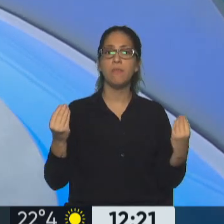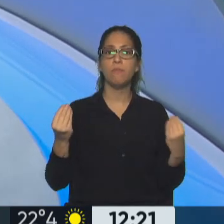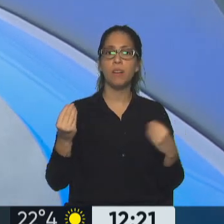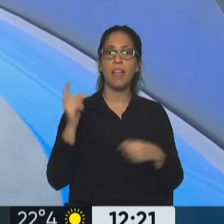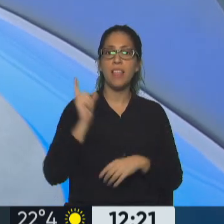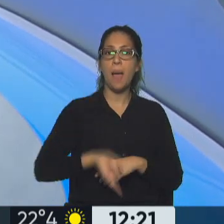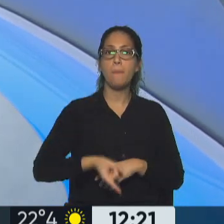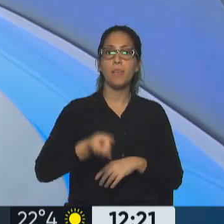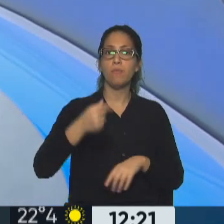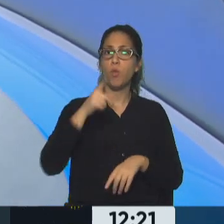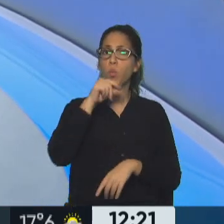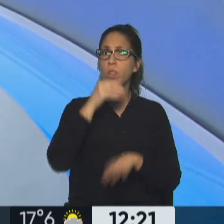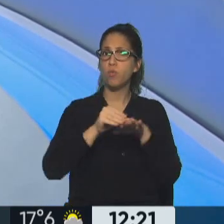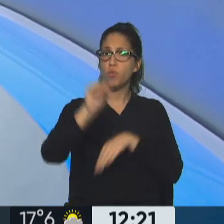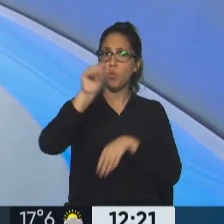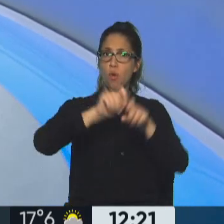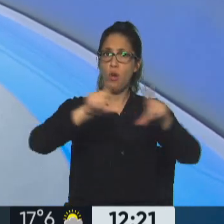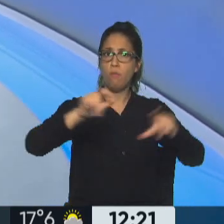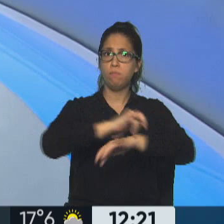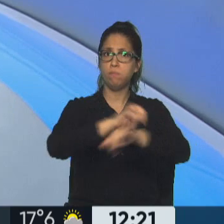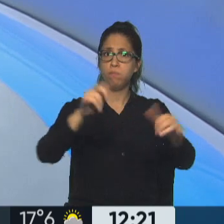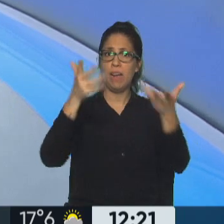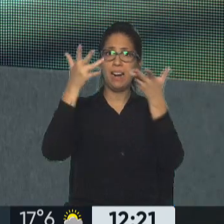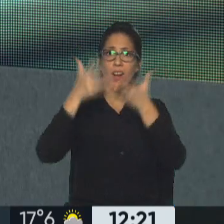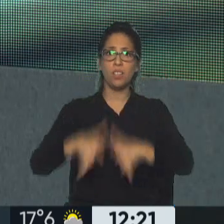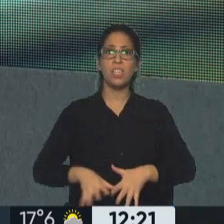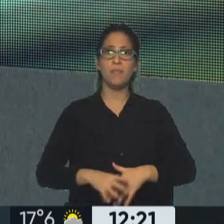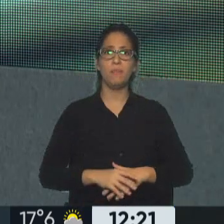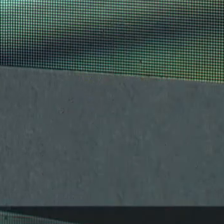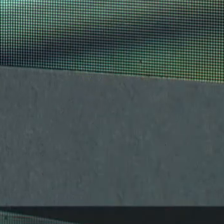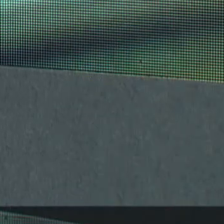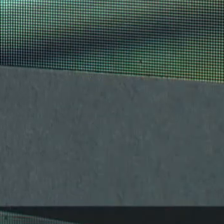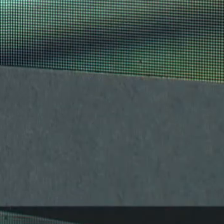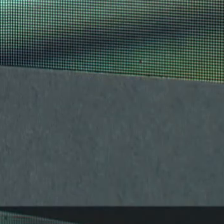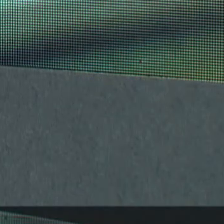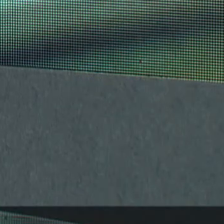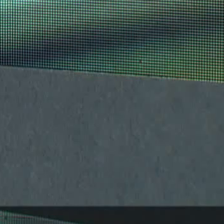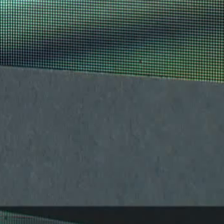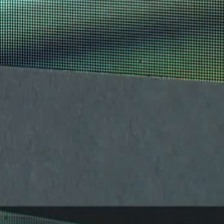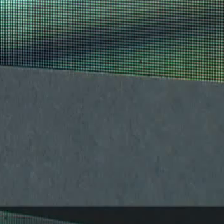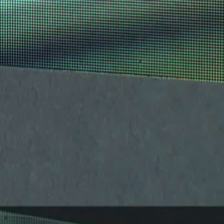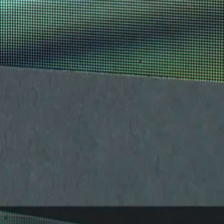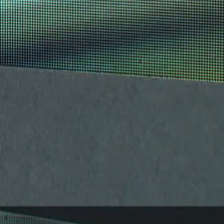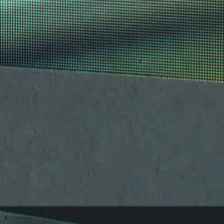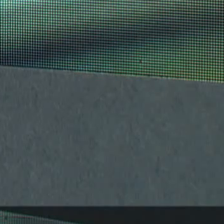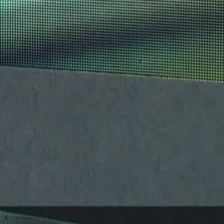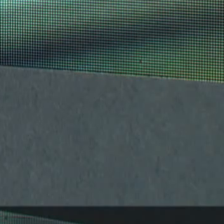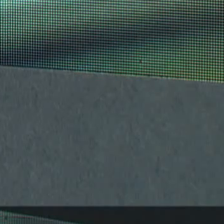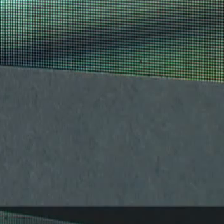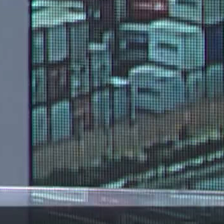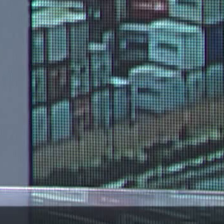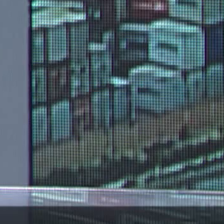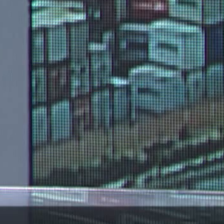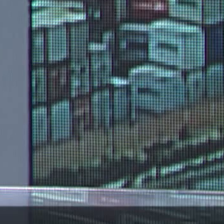tarde finalmente a través de un tuit presenta la renuncia le avisa por supuesto ya estaba este avisado el presidente de la nación que su renuncia era